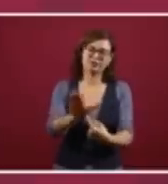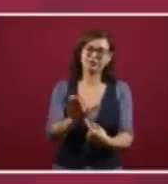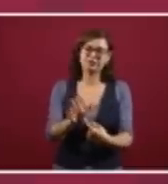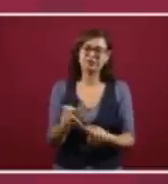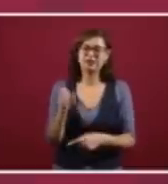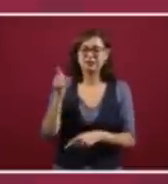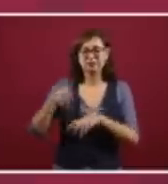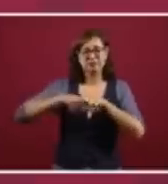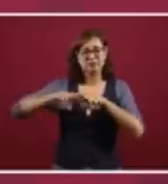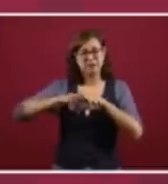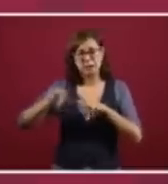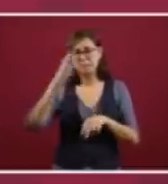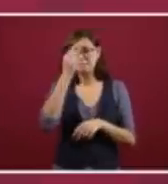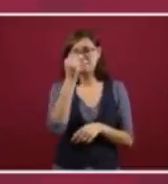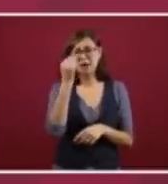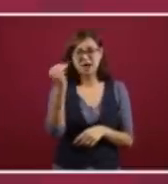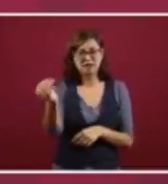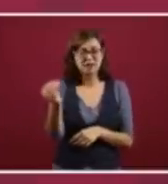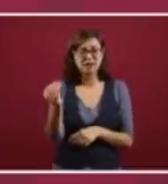Maya,